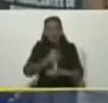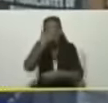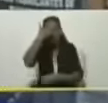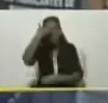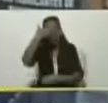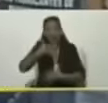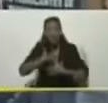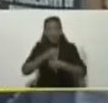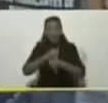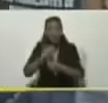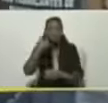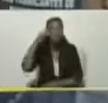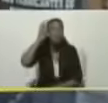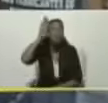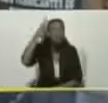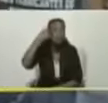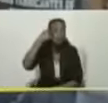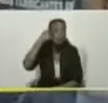lo veo,